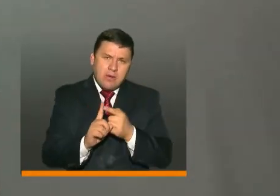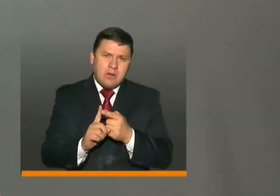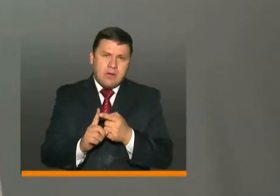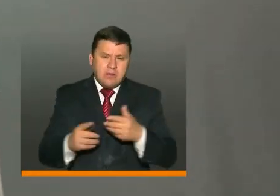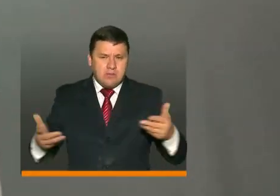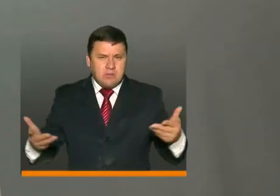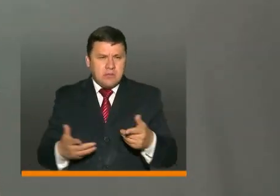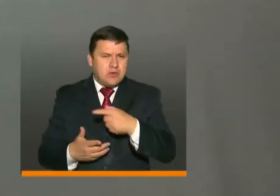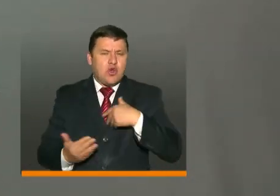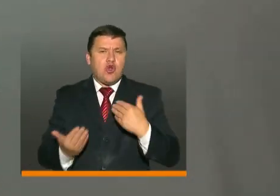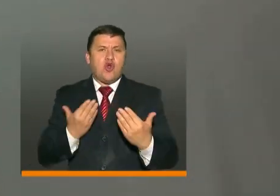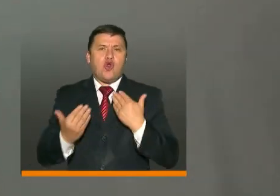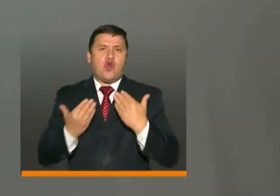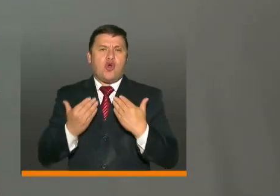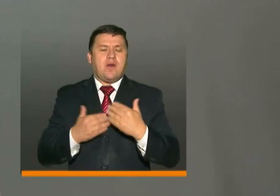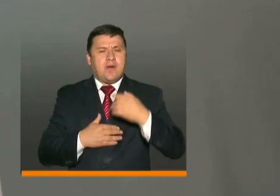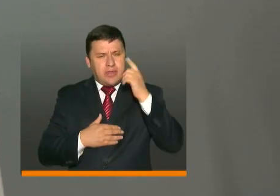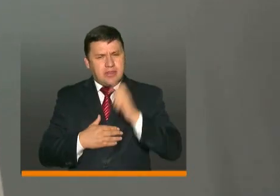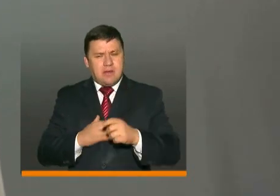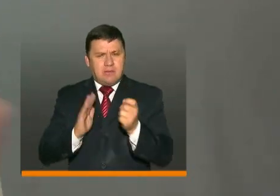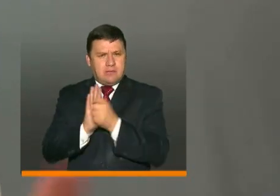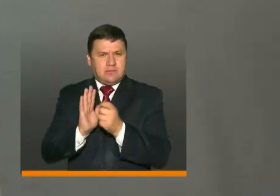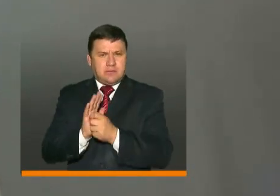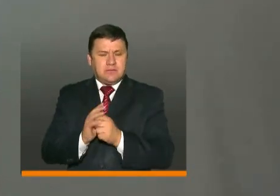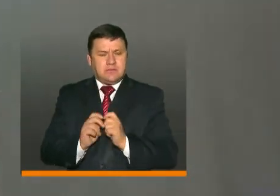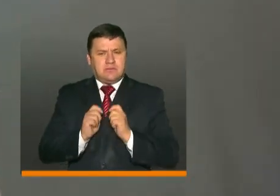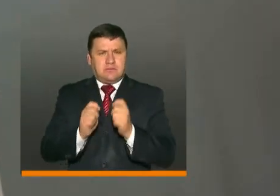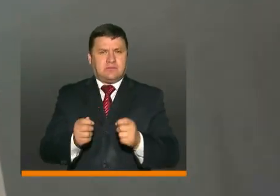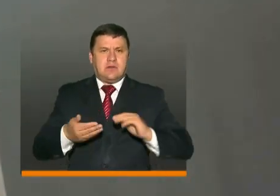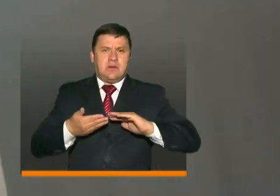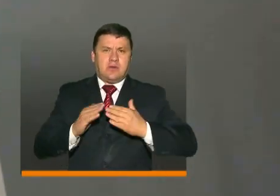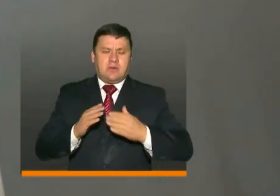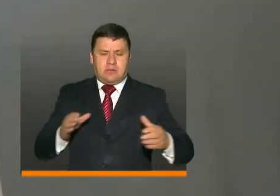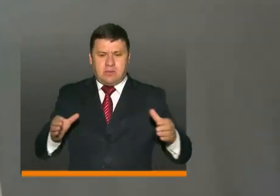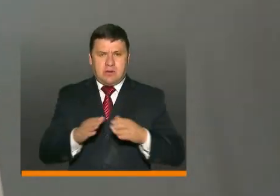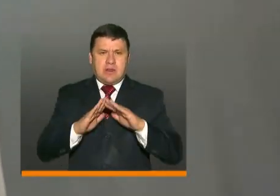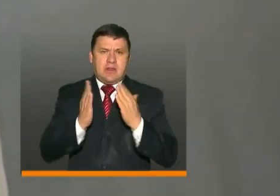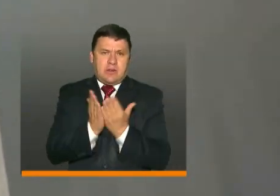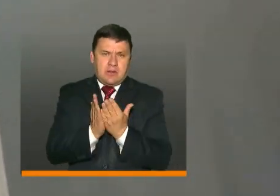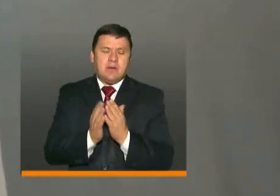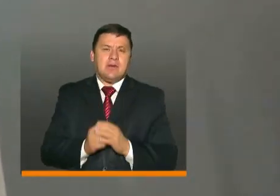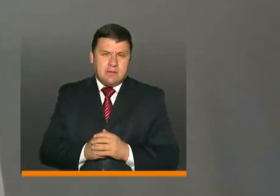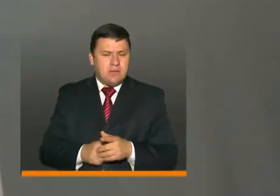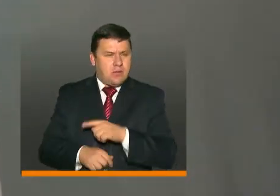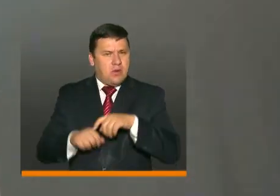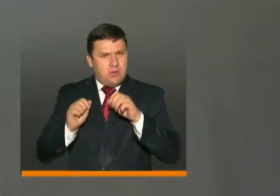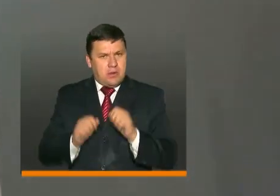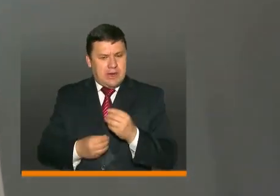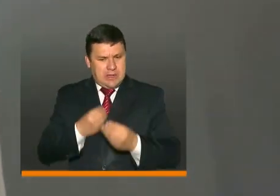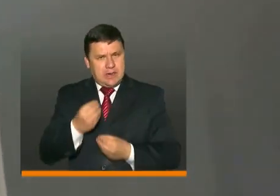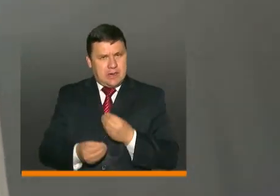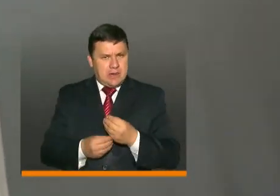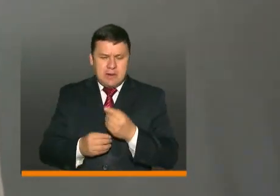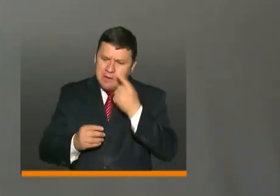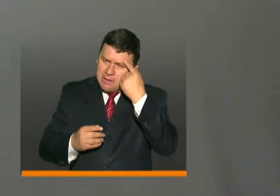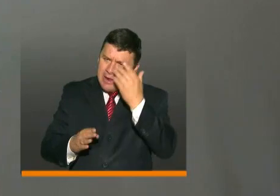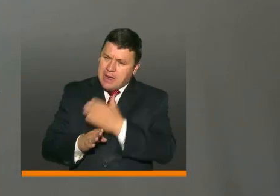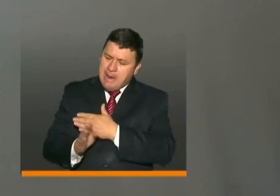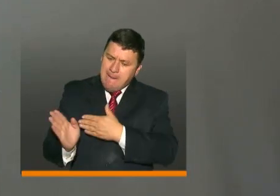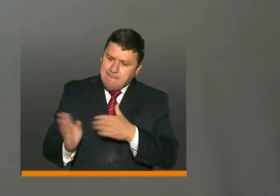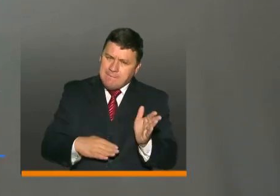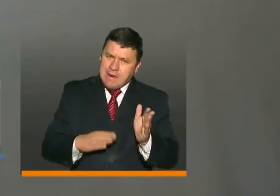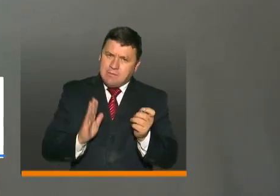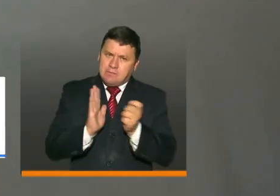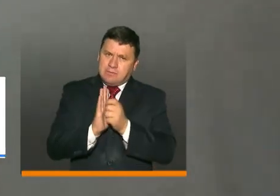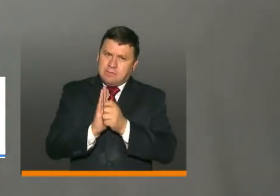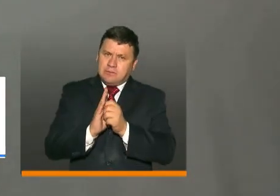con la confianza que debemos también entregar a la comunidad educativa, podamos hacer una planeación y